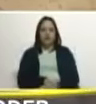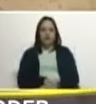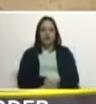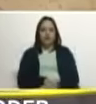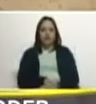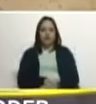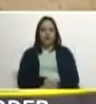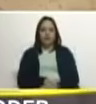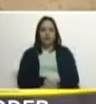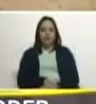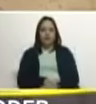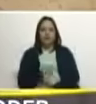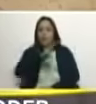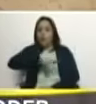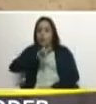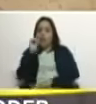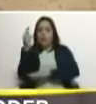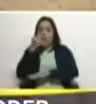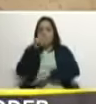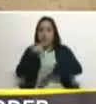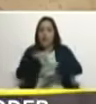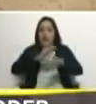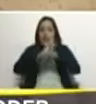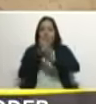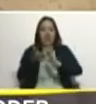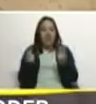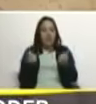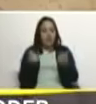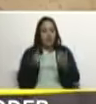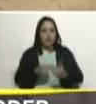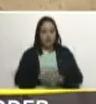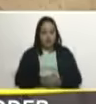Y utilizaron la Asamblea Nacional para destruir la economía.